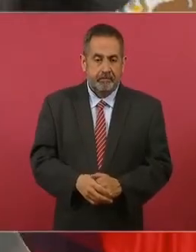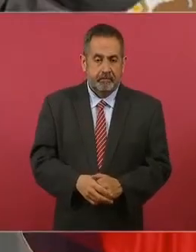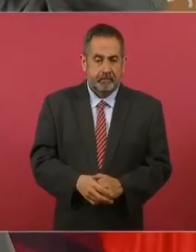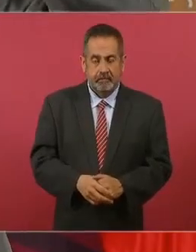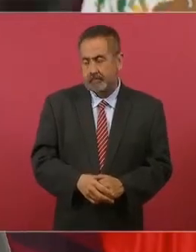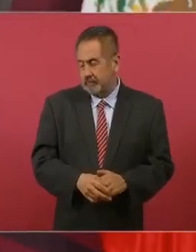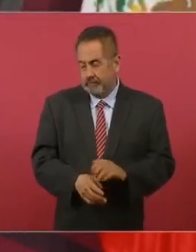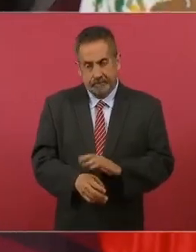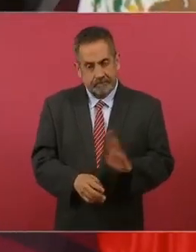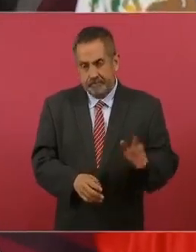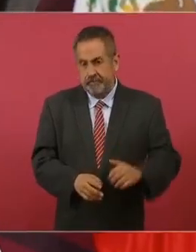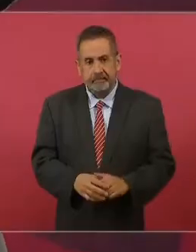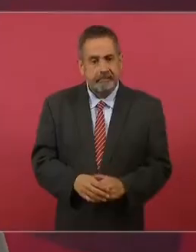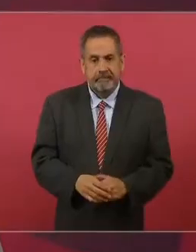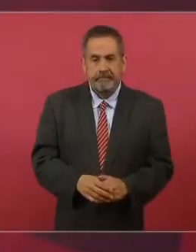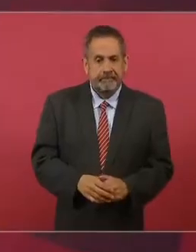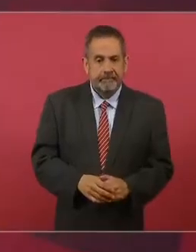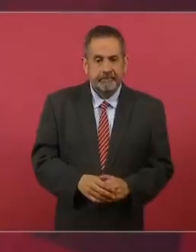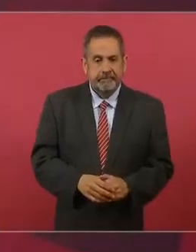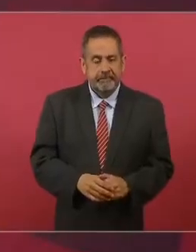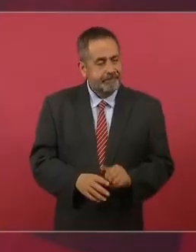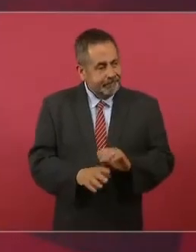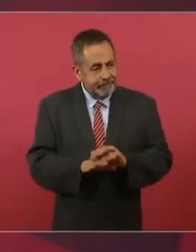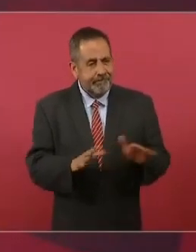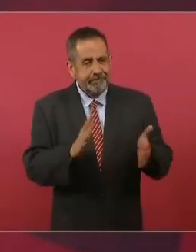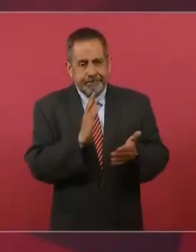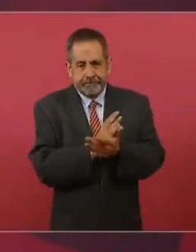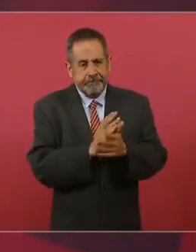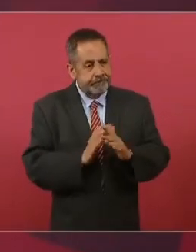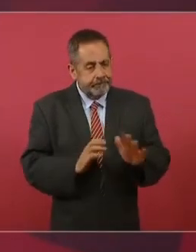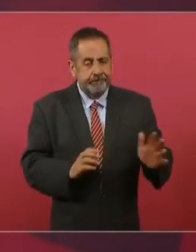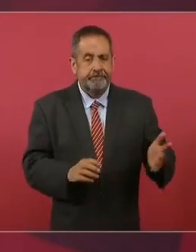Cuando ya deberían de